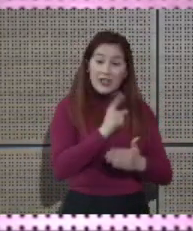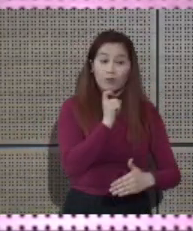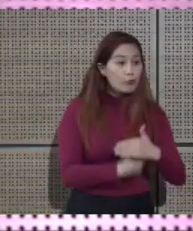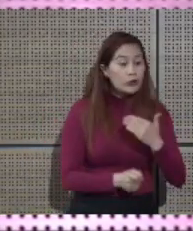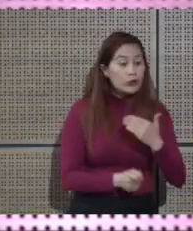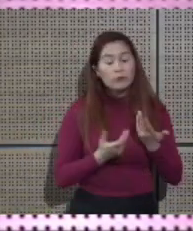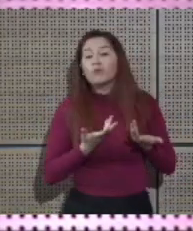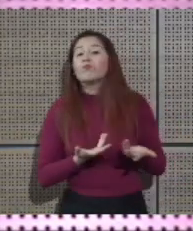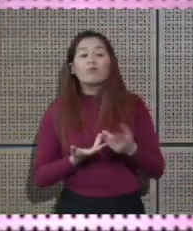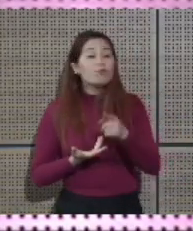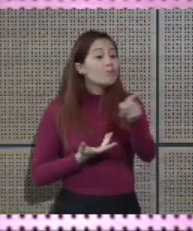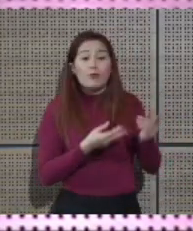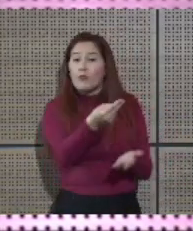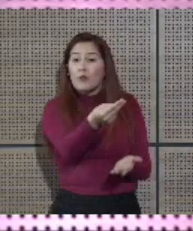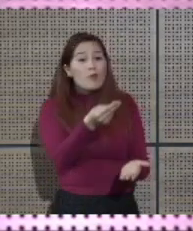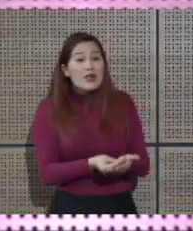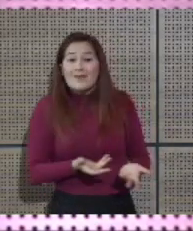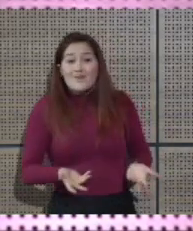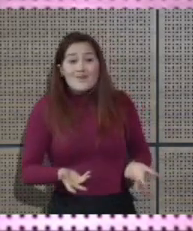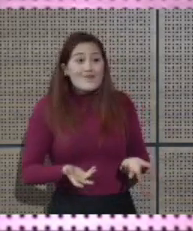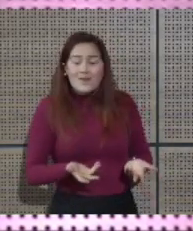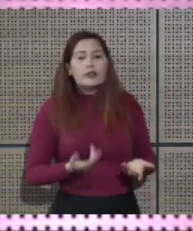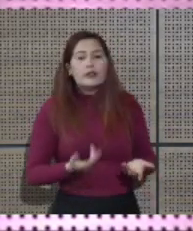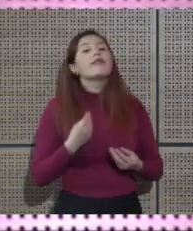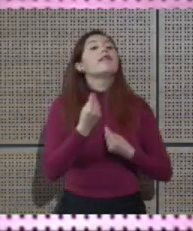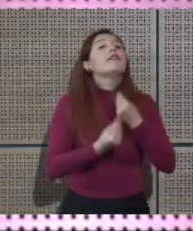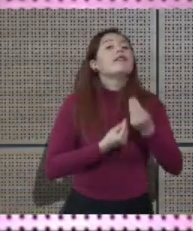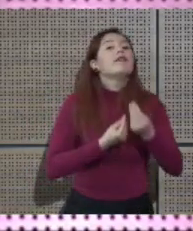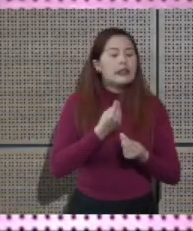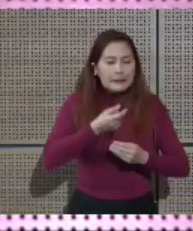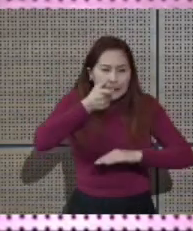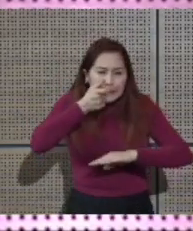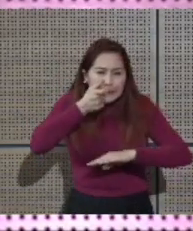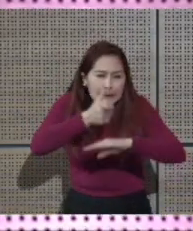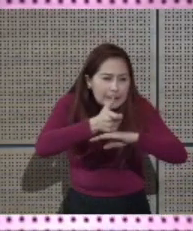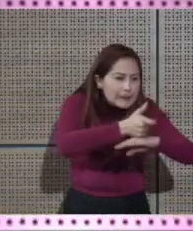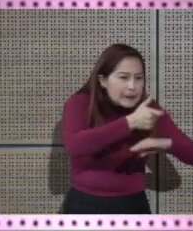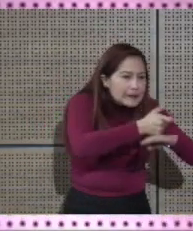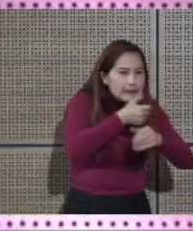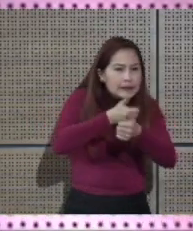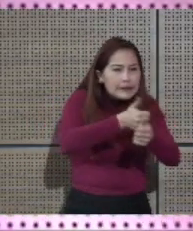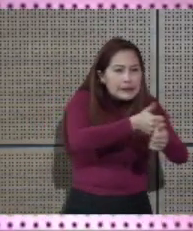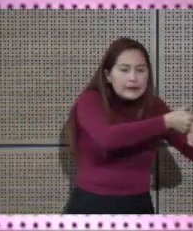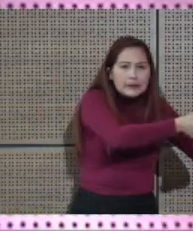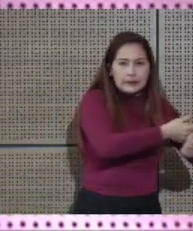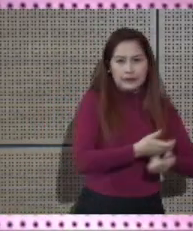la infraestructura y a los bienes públicos y no a más gasto corriente. Y hay una tercera razón, que es la